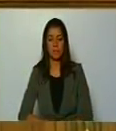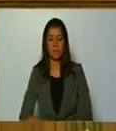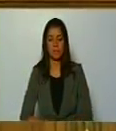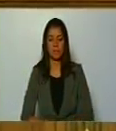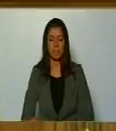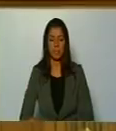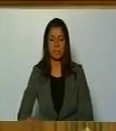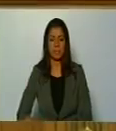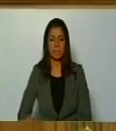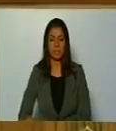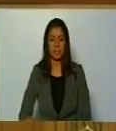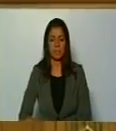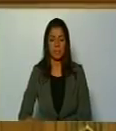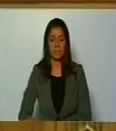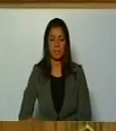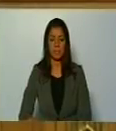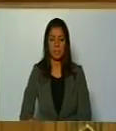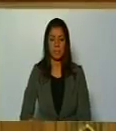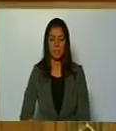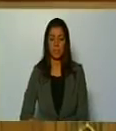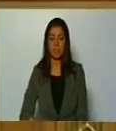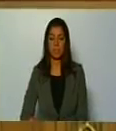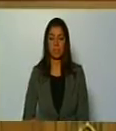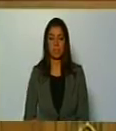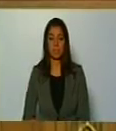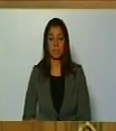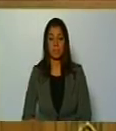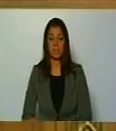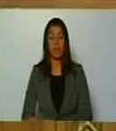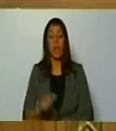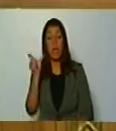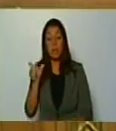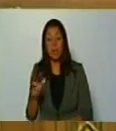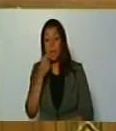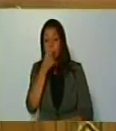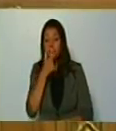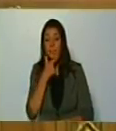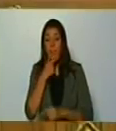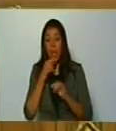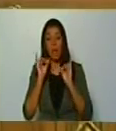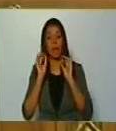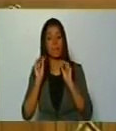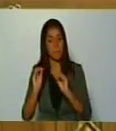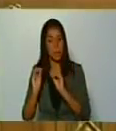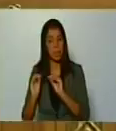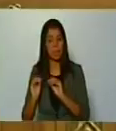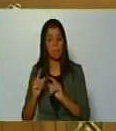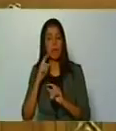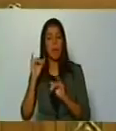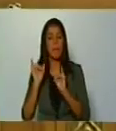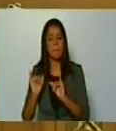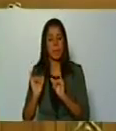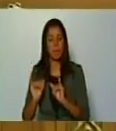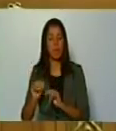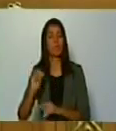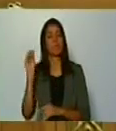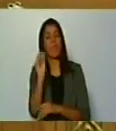Obviamente, hay muchísimos otros llamados similares a este. Lo que pasa es que este resume